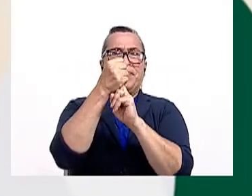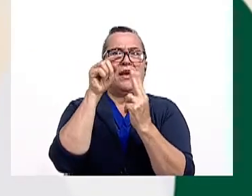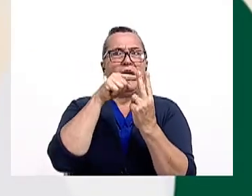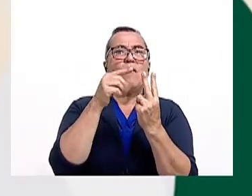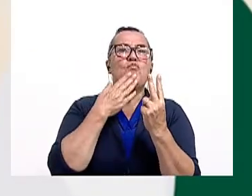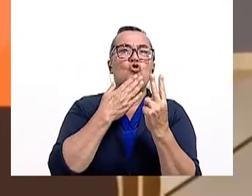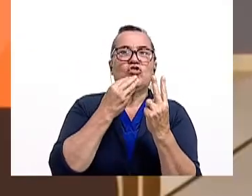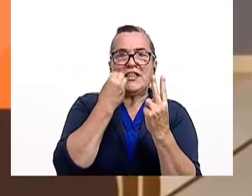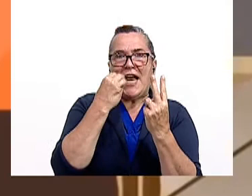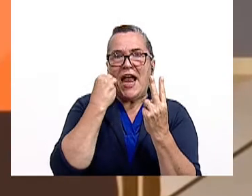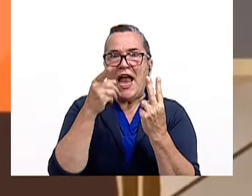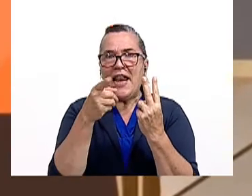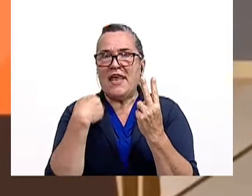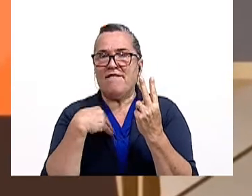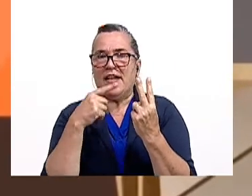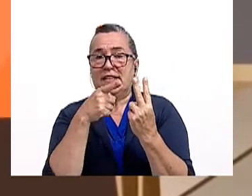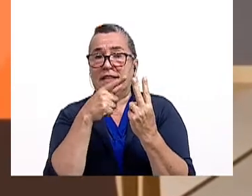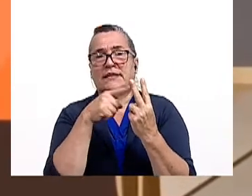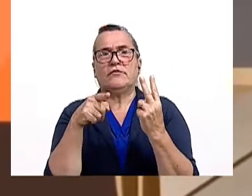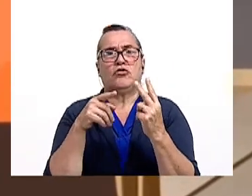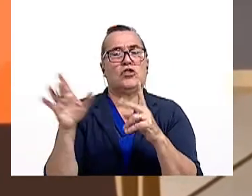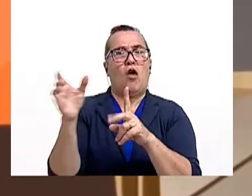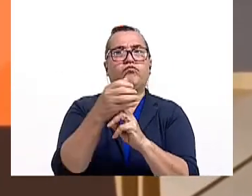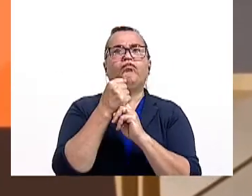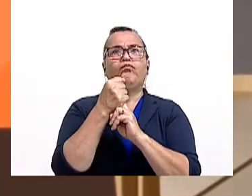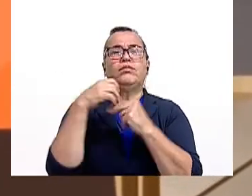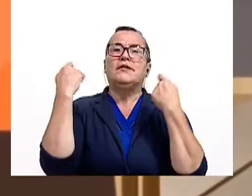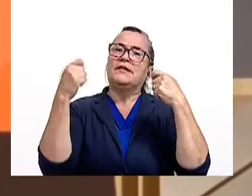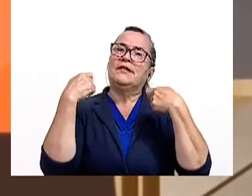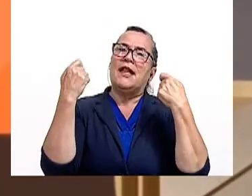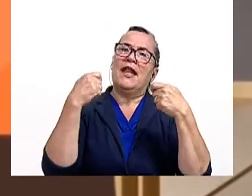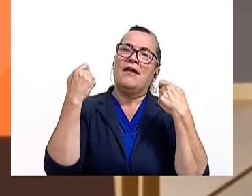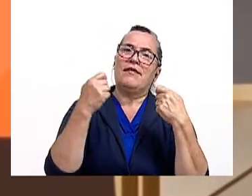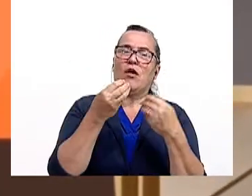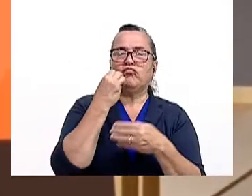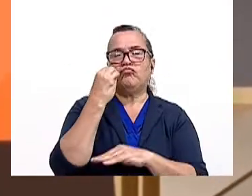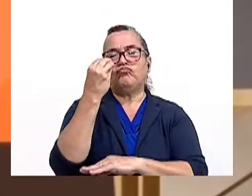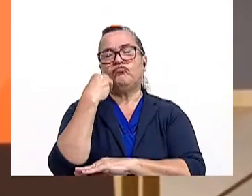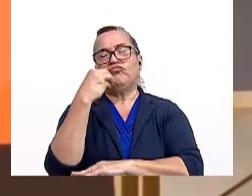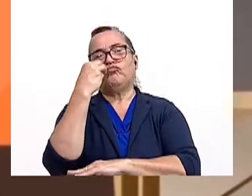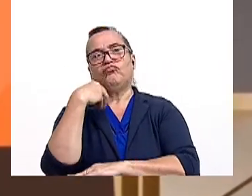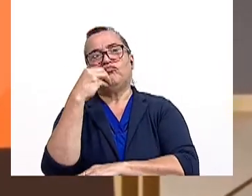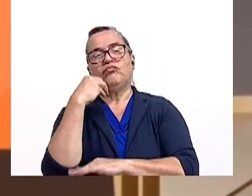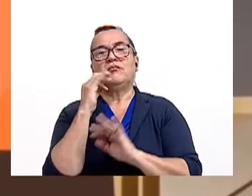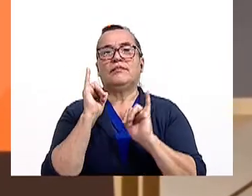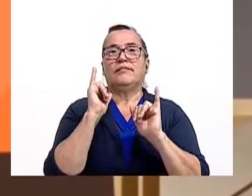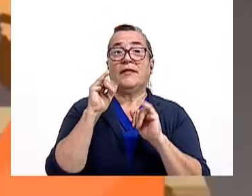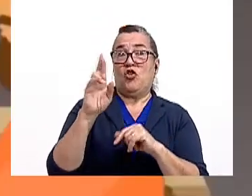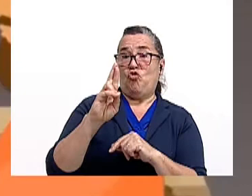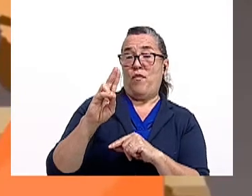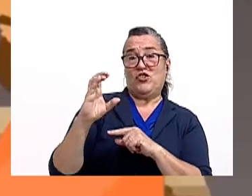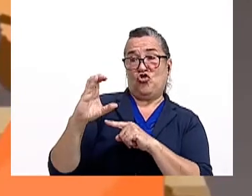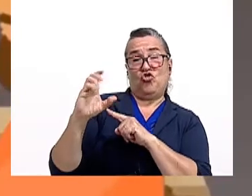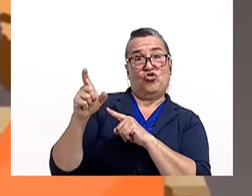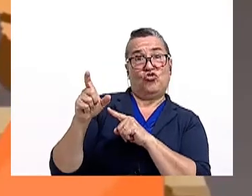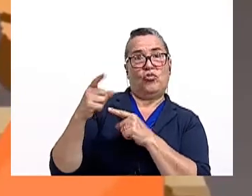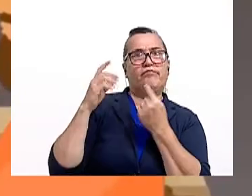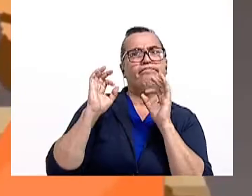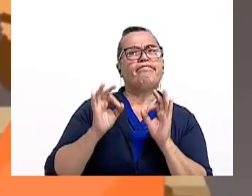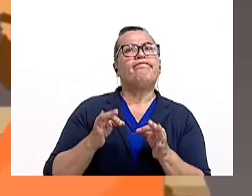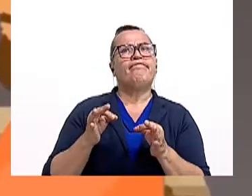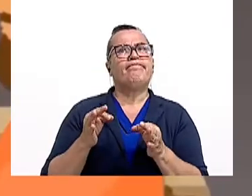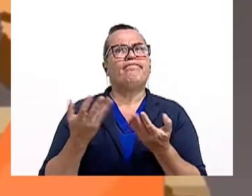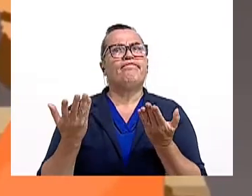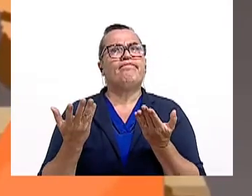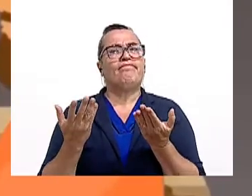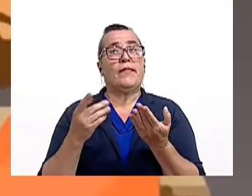nativos. Al rescatarlos celebran con una cena y decide Robinson Crusoe mandar tanto